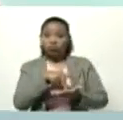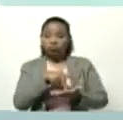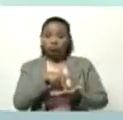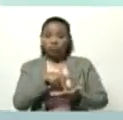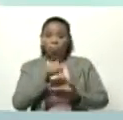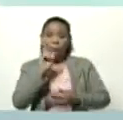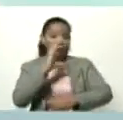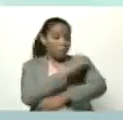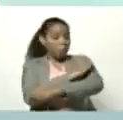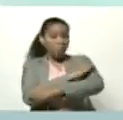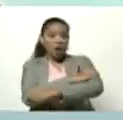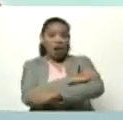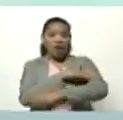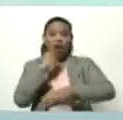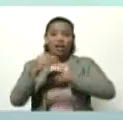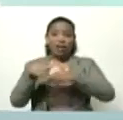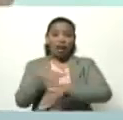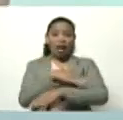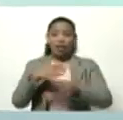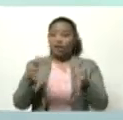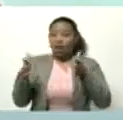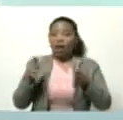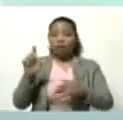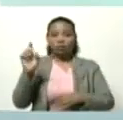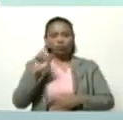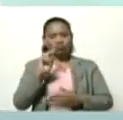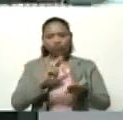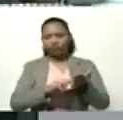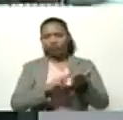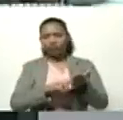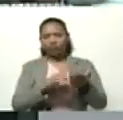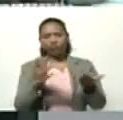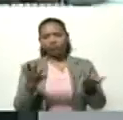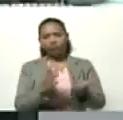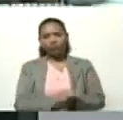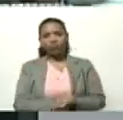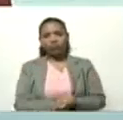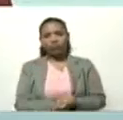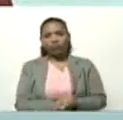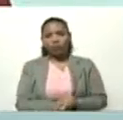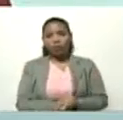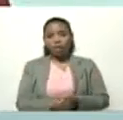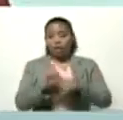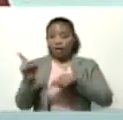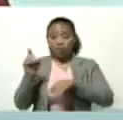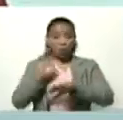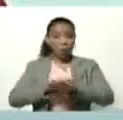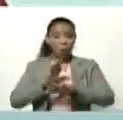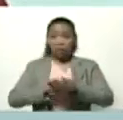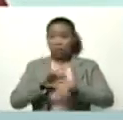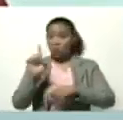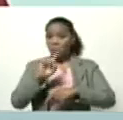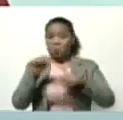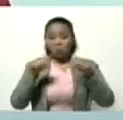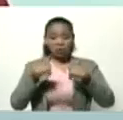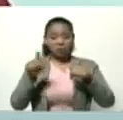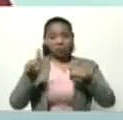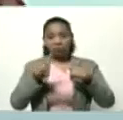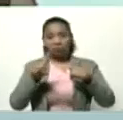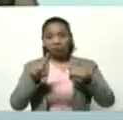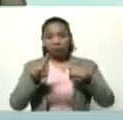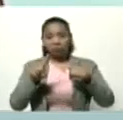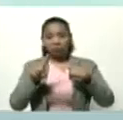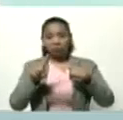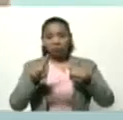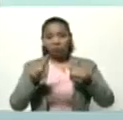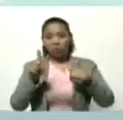un opositor y se va a lanzar en una calle y va a ganar, eso no es verdad. De hecho no ocurrió ahorita, pues. ¿Ah?